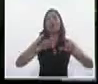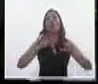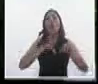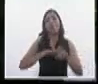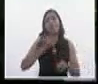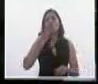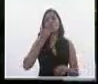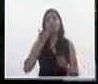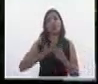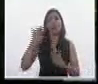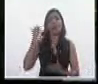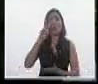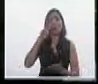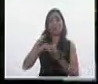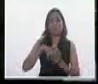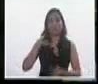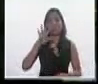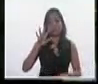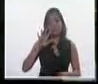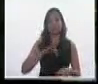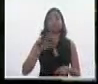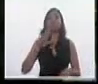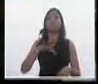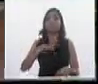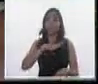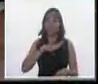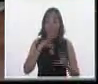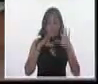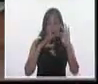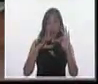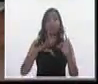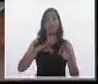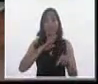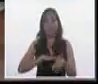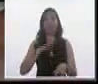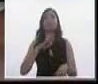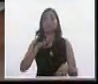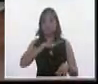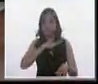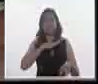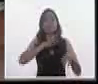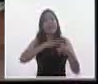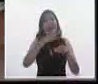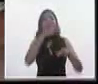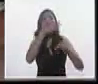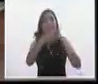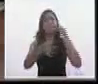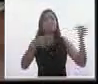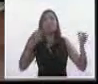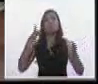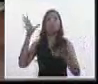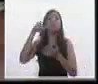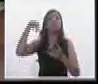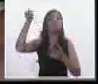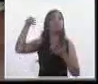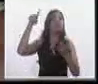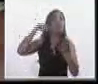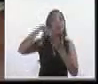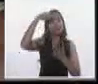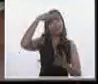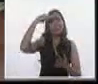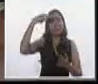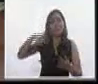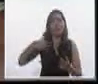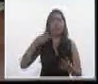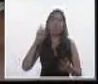oficial desde 2005 son 40 pero tienen más gente esperando o Pues estamos convocando hay gente que incluso desde la Ciudad de México dicen Oigan qué